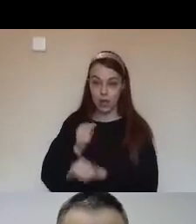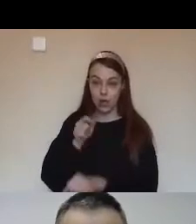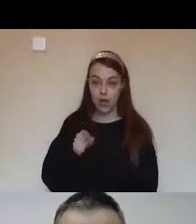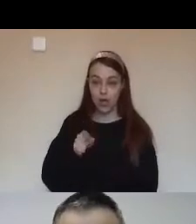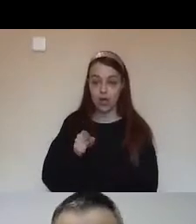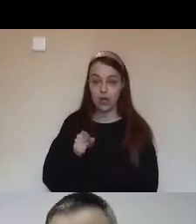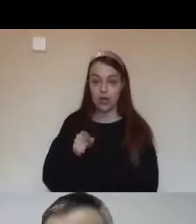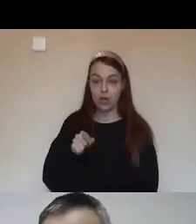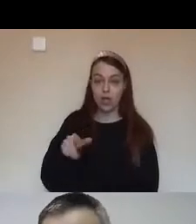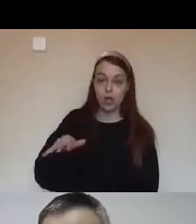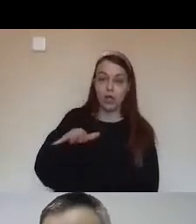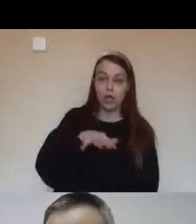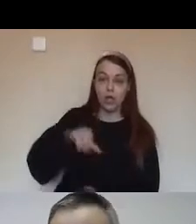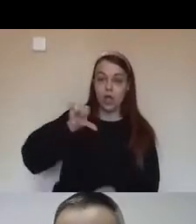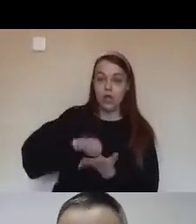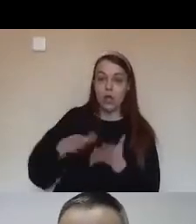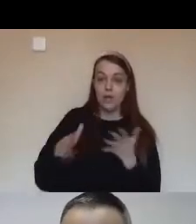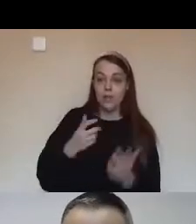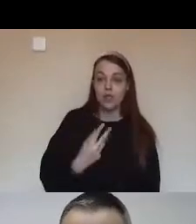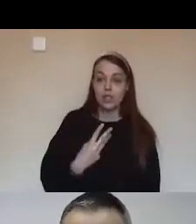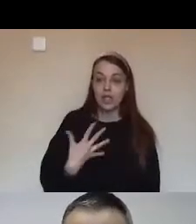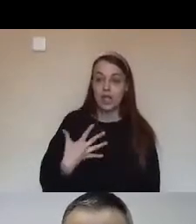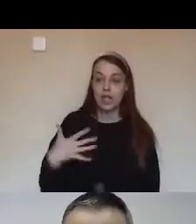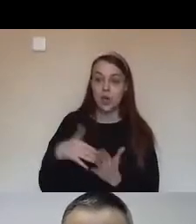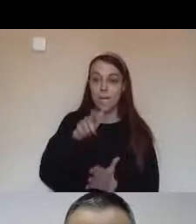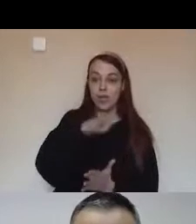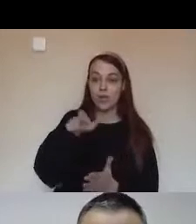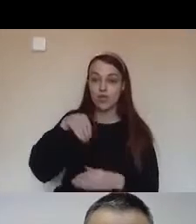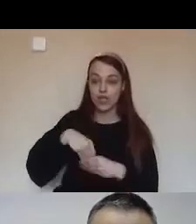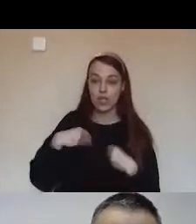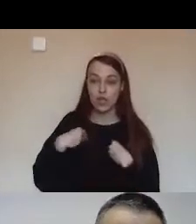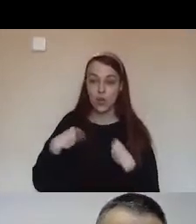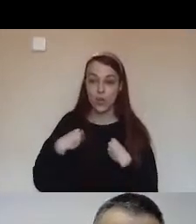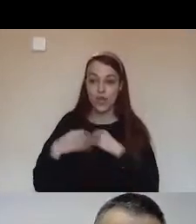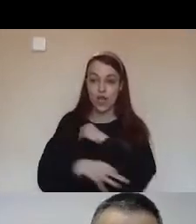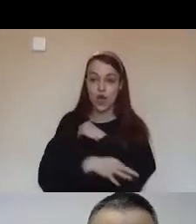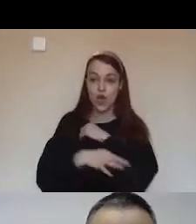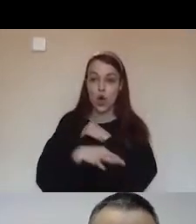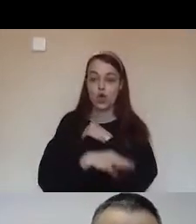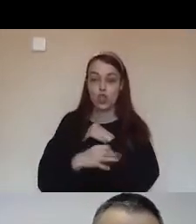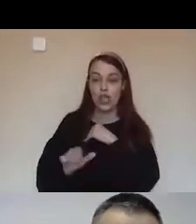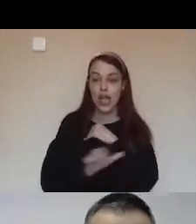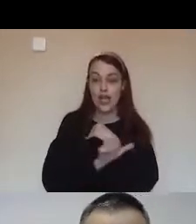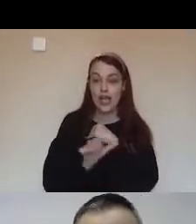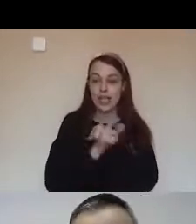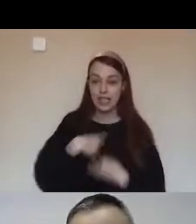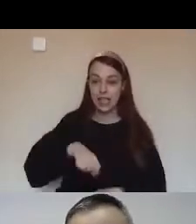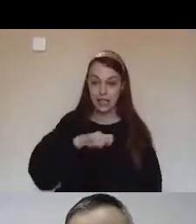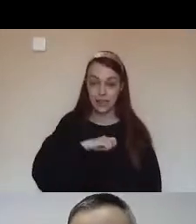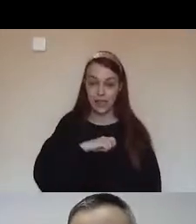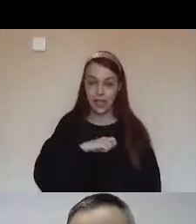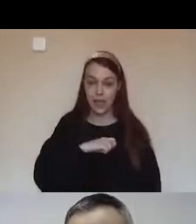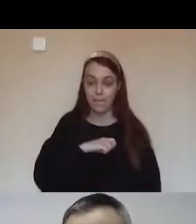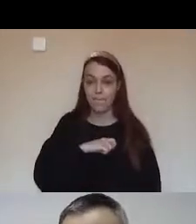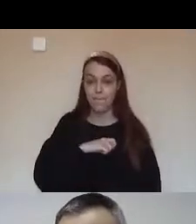Es una ciudad de unos 35.000 habitantes que está en la costa este de España, en